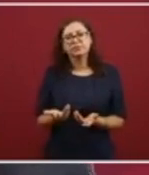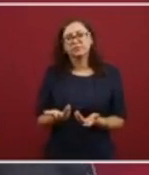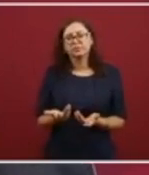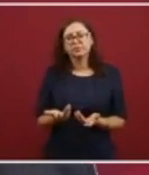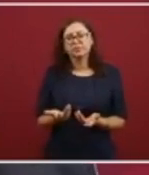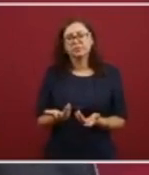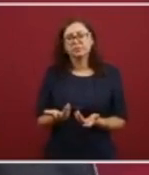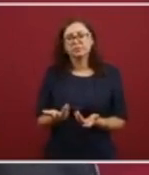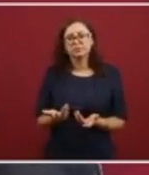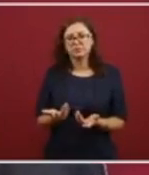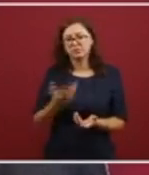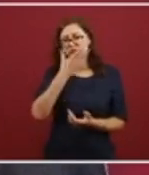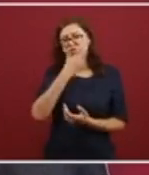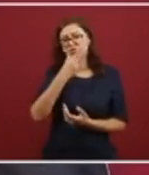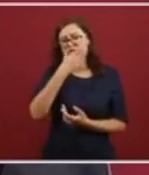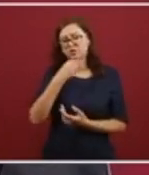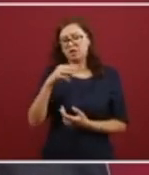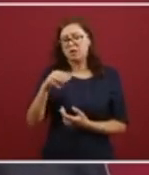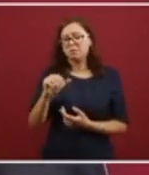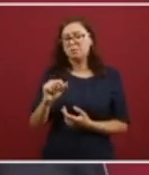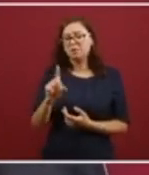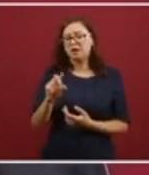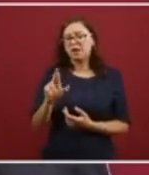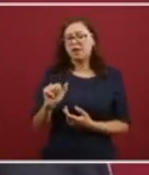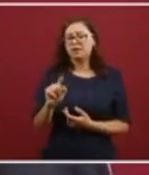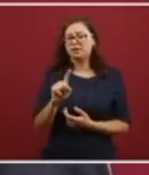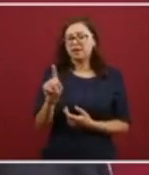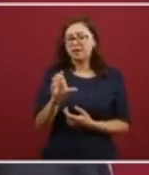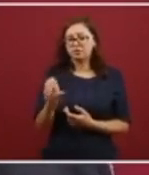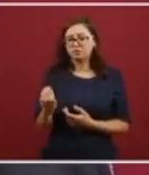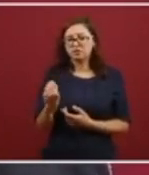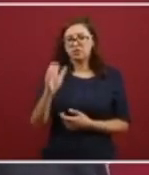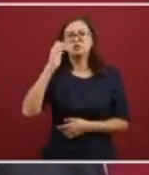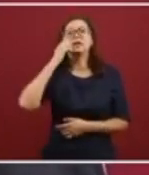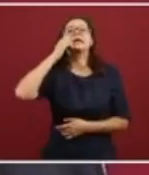Madrazo quería democratizar al PRI,